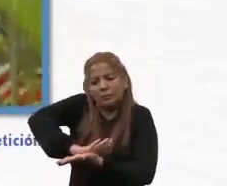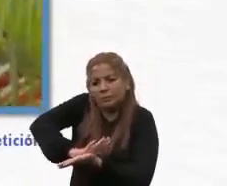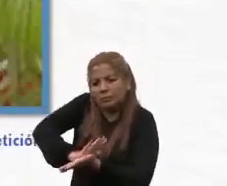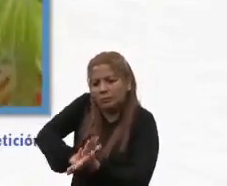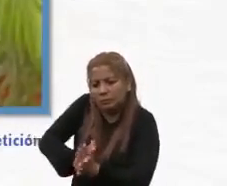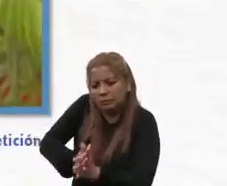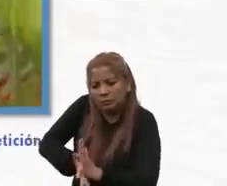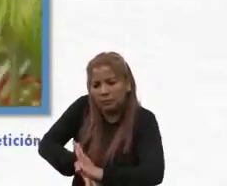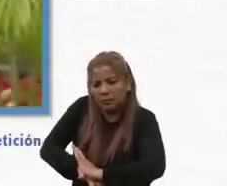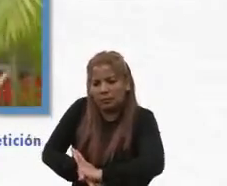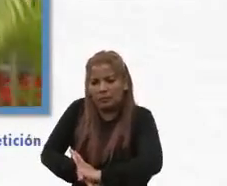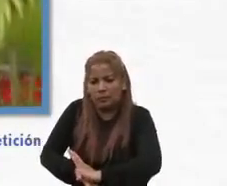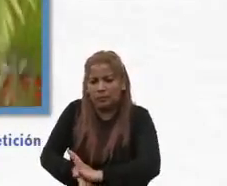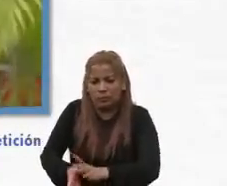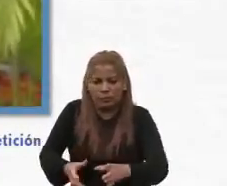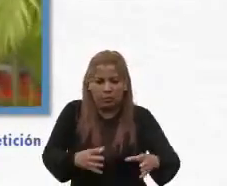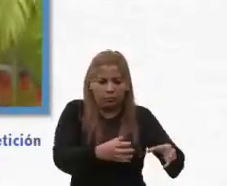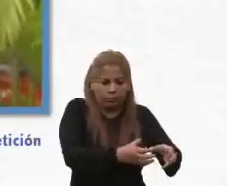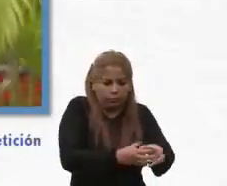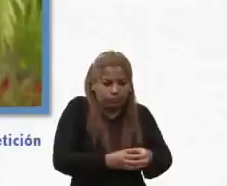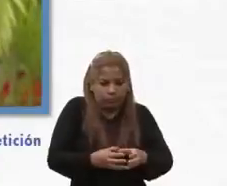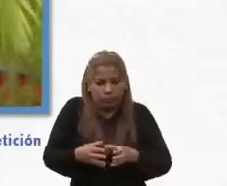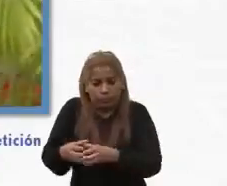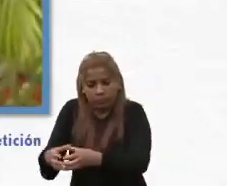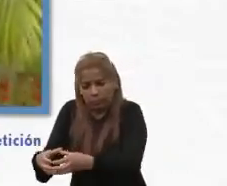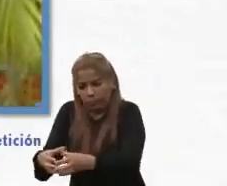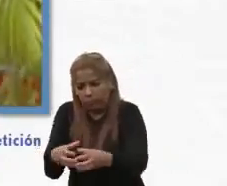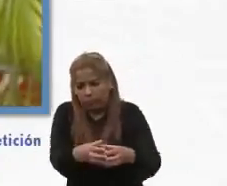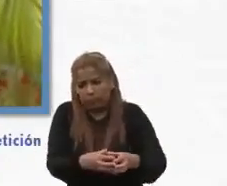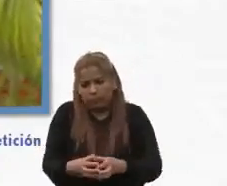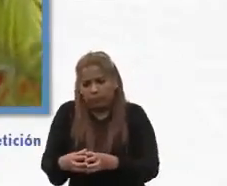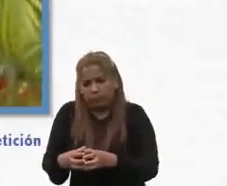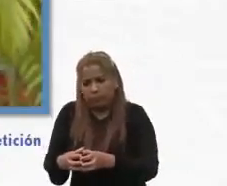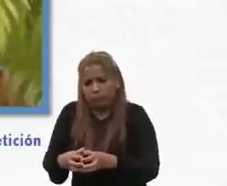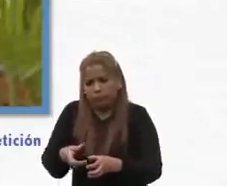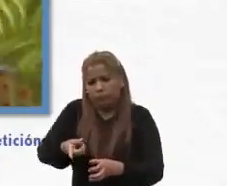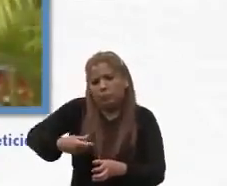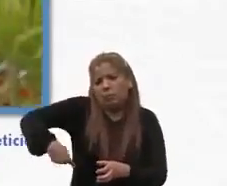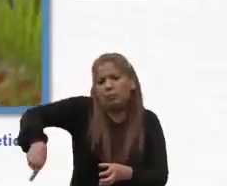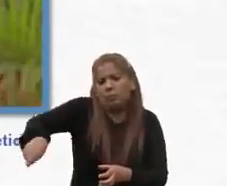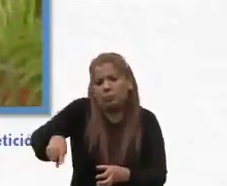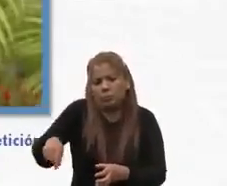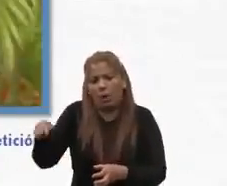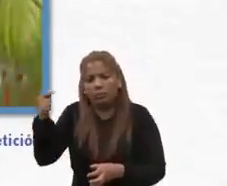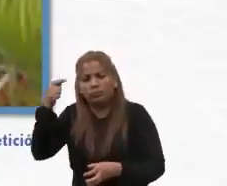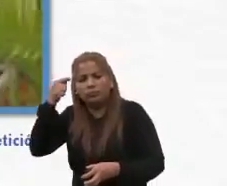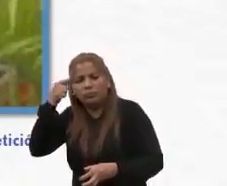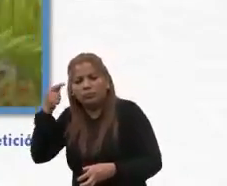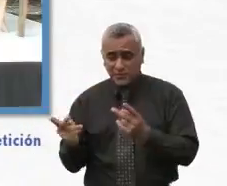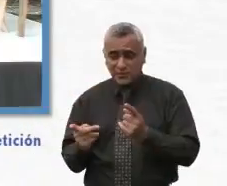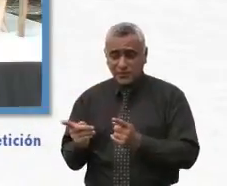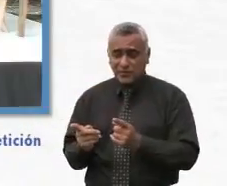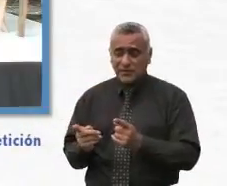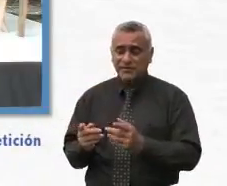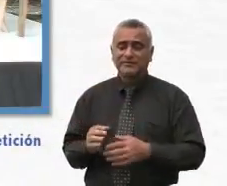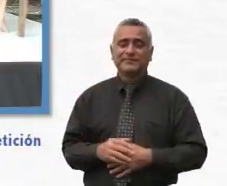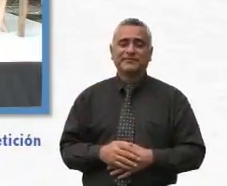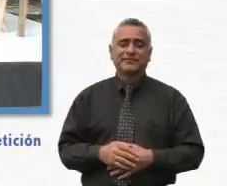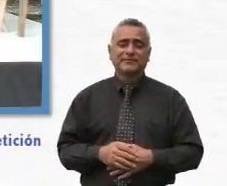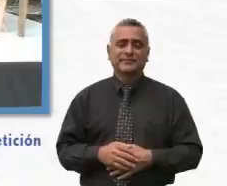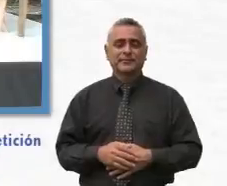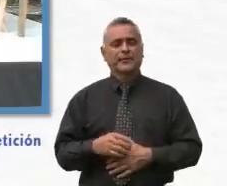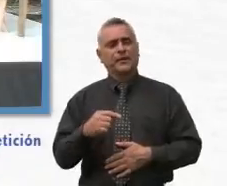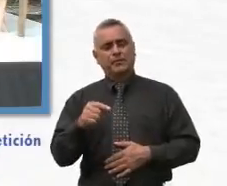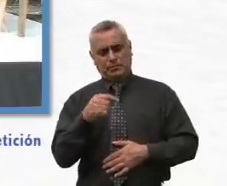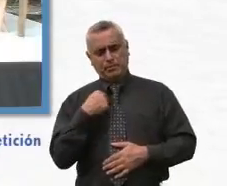solamente la acción colectiva, sino todas las perspectivas que las comunidades tienen dentro de sus planes de vida.